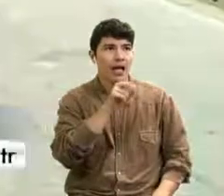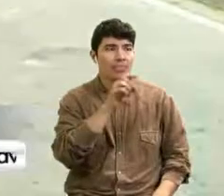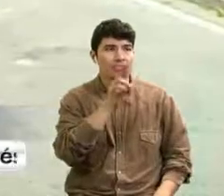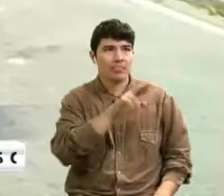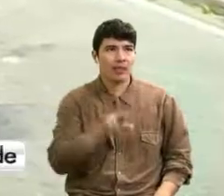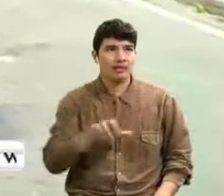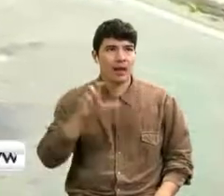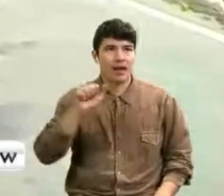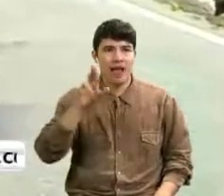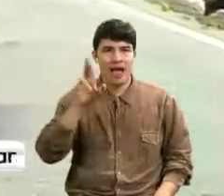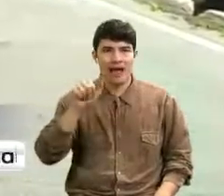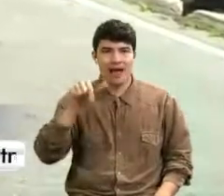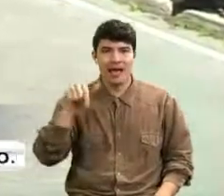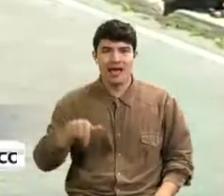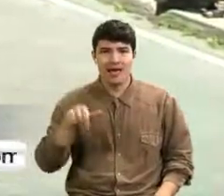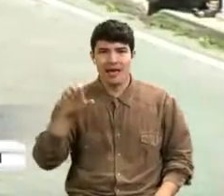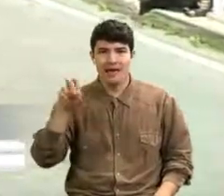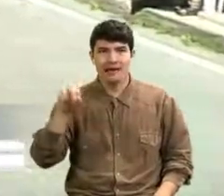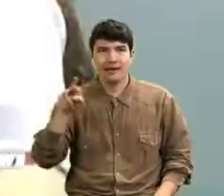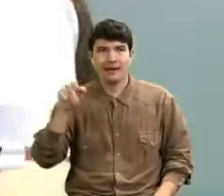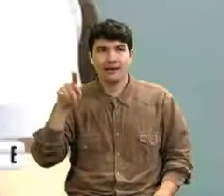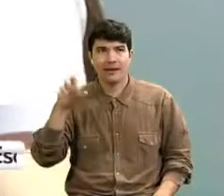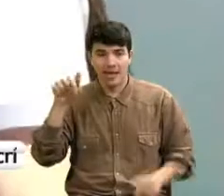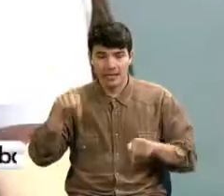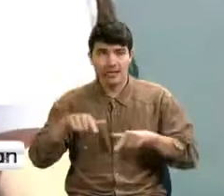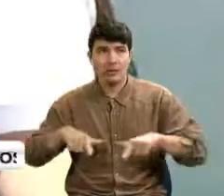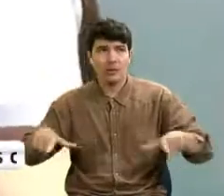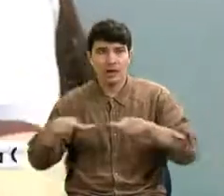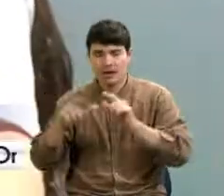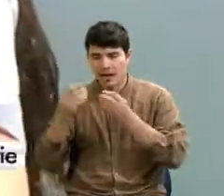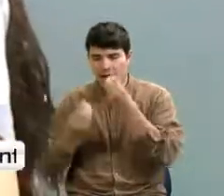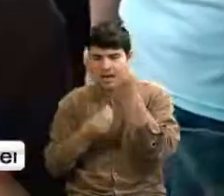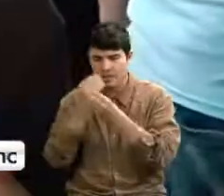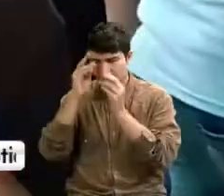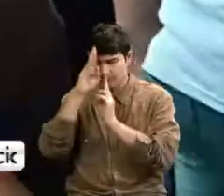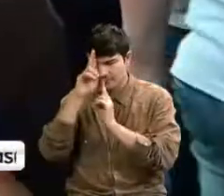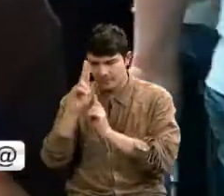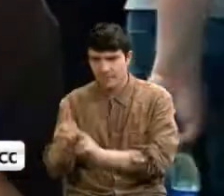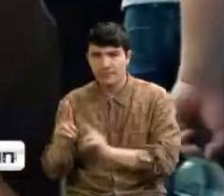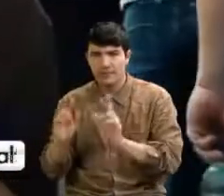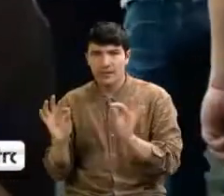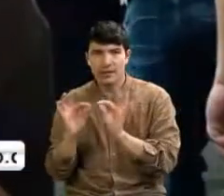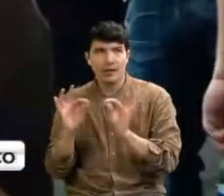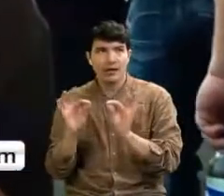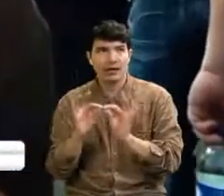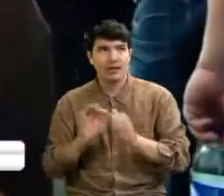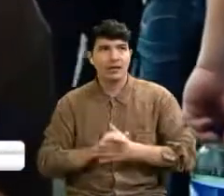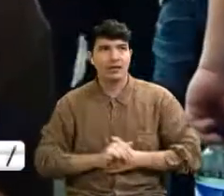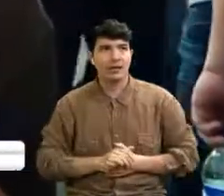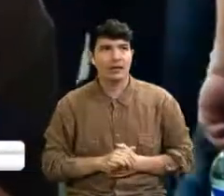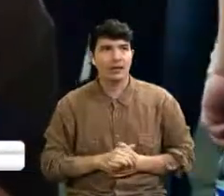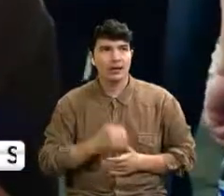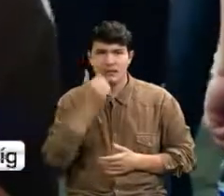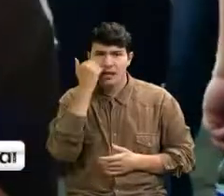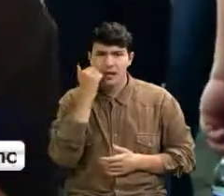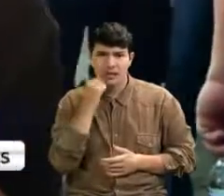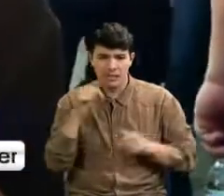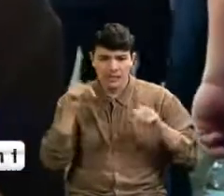Dávila murieron en este lugar en donde se les ha rendido homenaje. Y es triste que vengan a llevárselo a uno en un